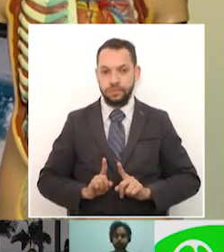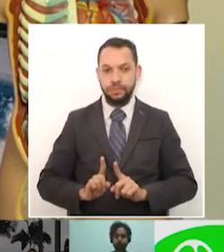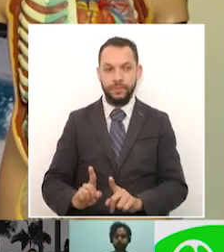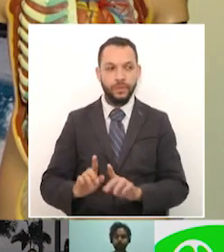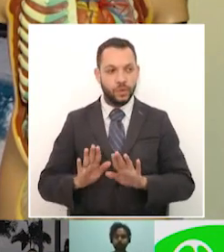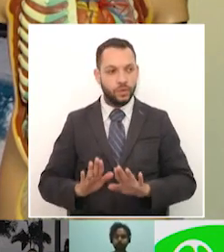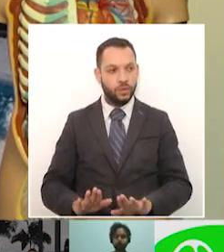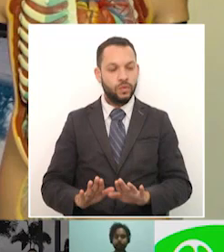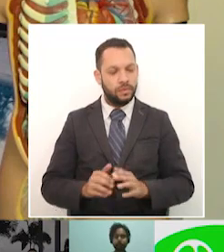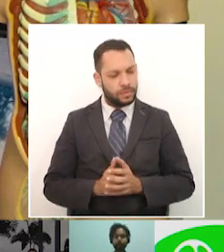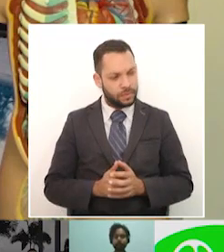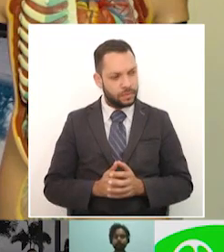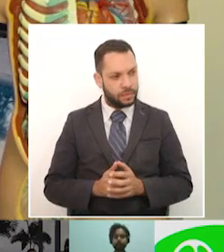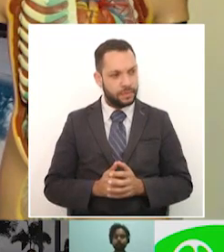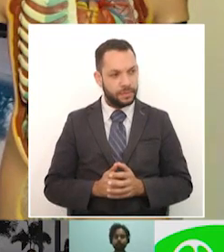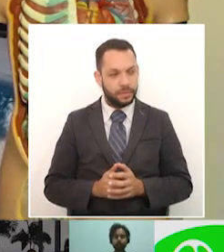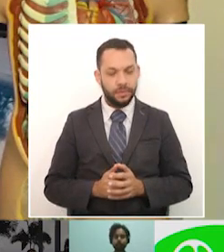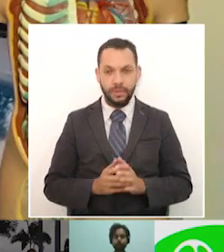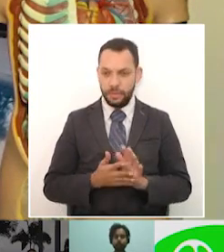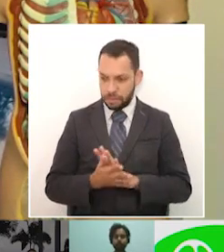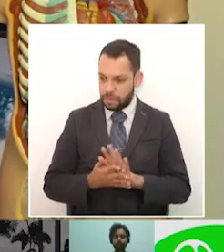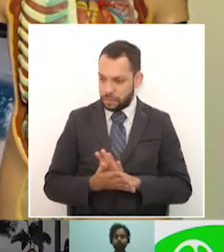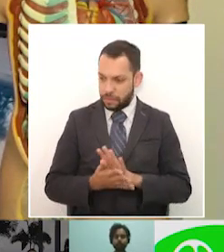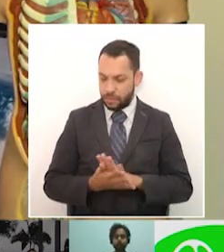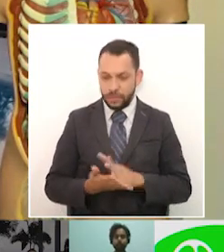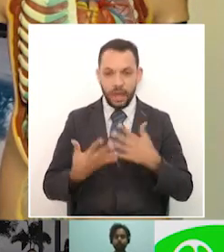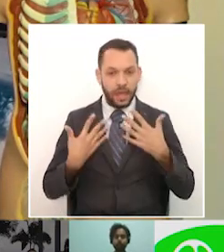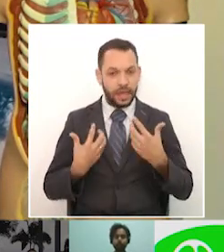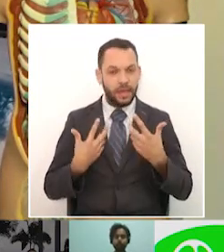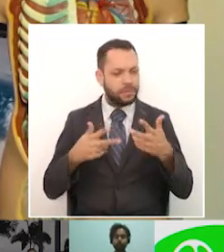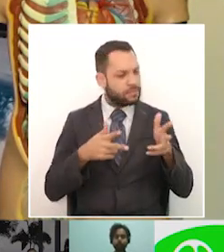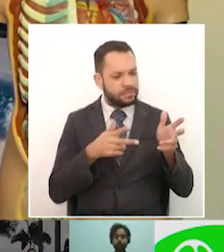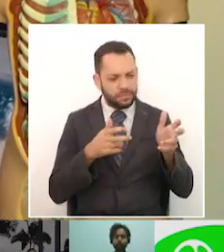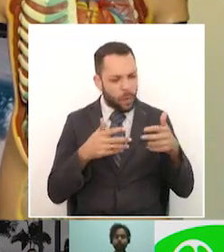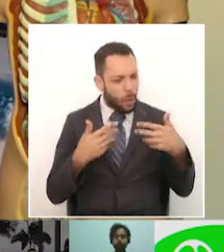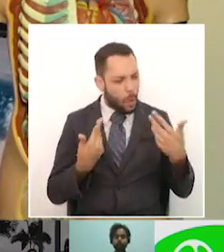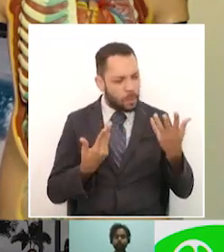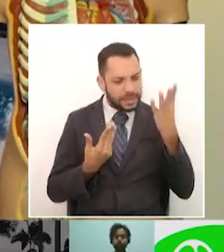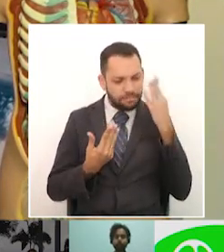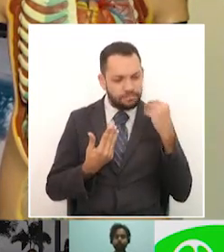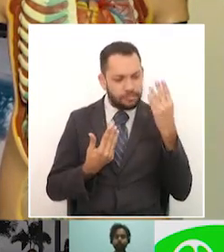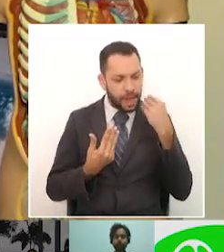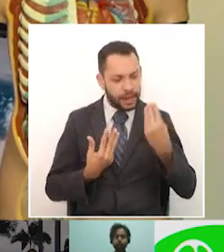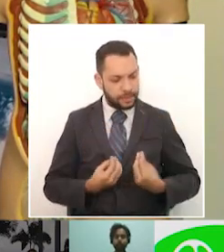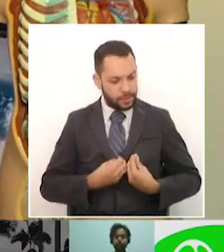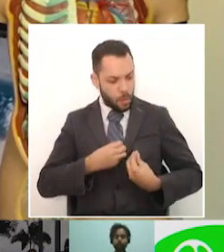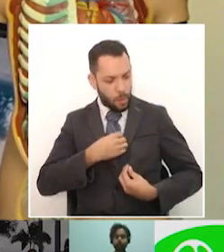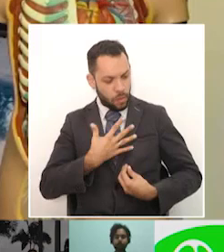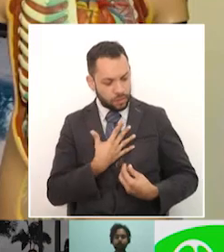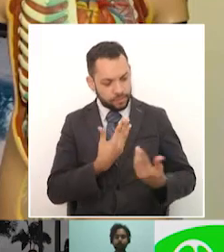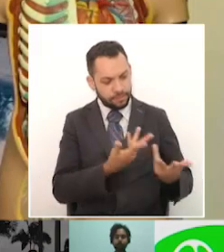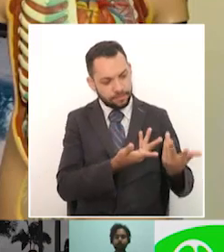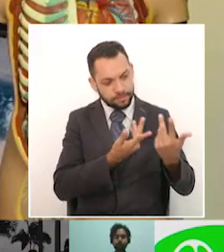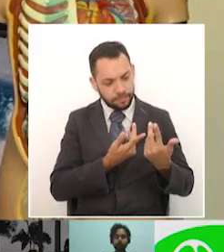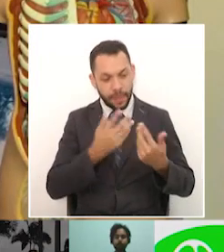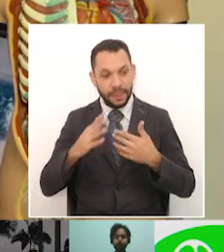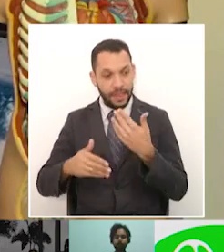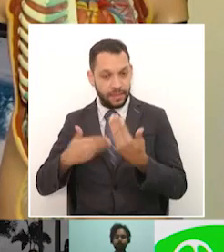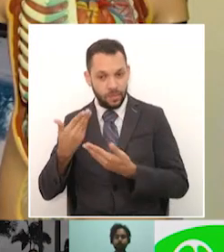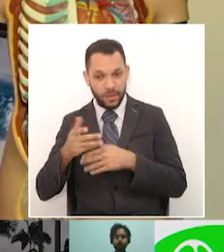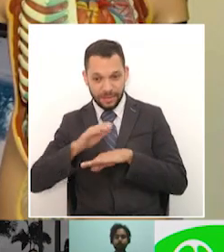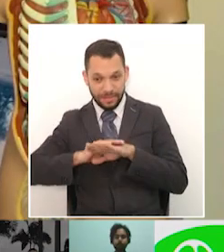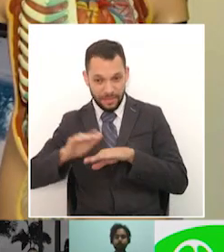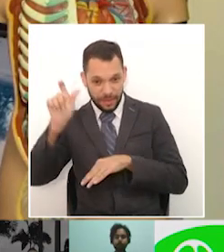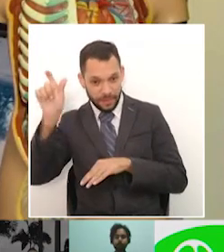estabas contando. Sin embargo, nos encantaría conocer un poco más acerca de esto para que luego nuestro invitado de India nos cuente